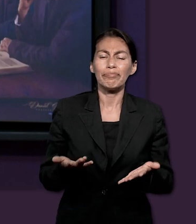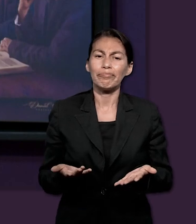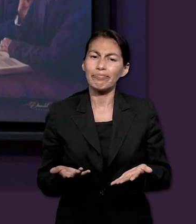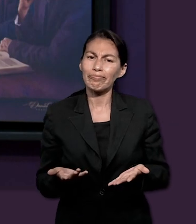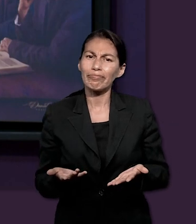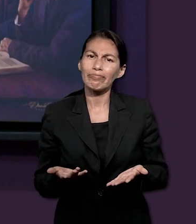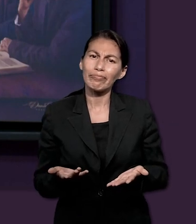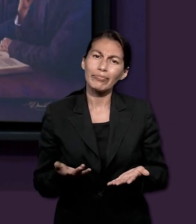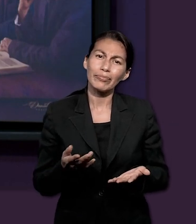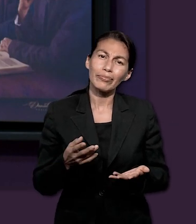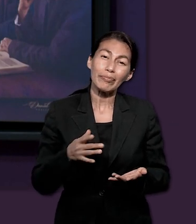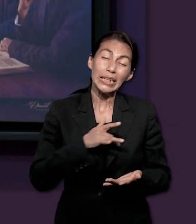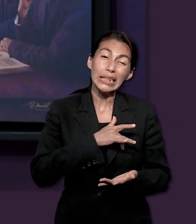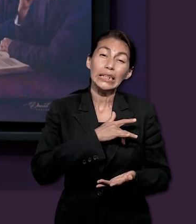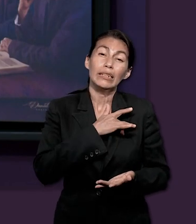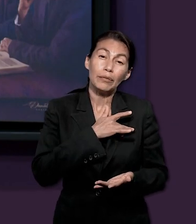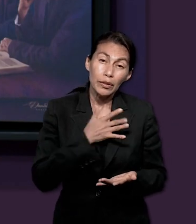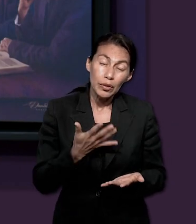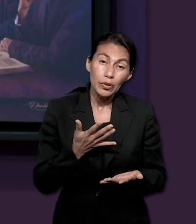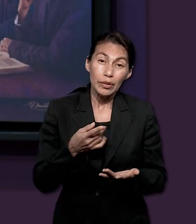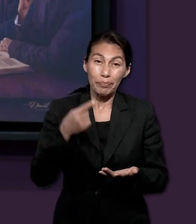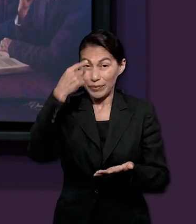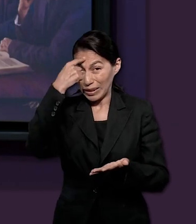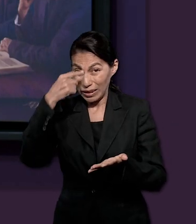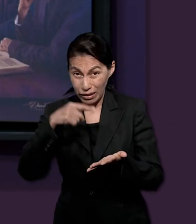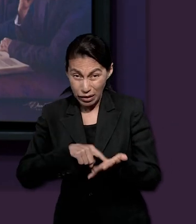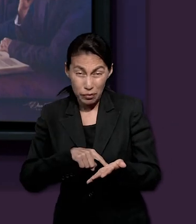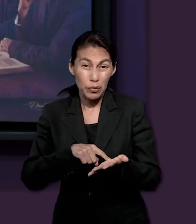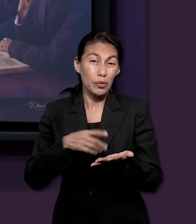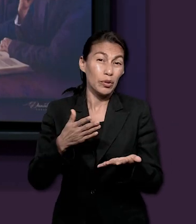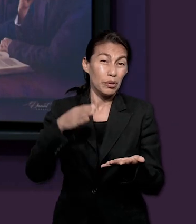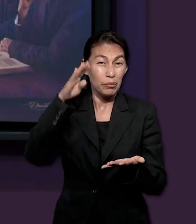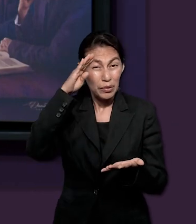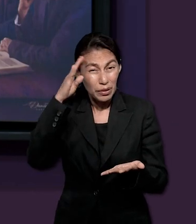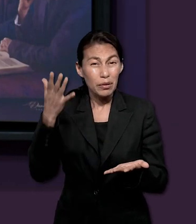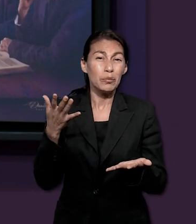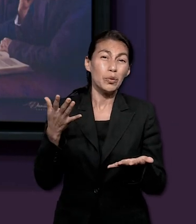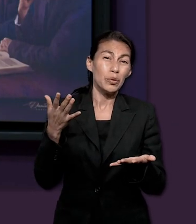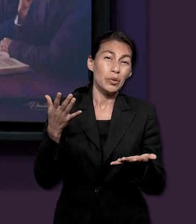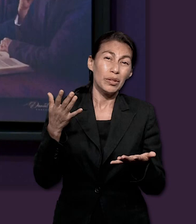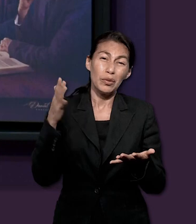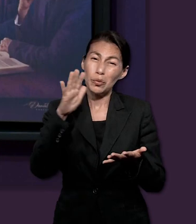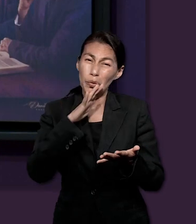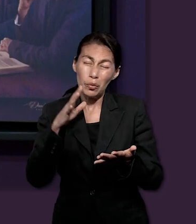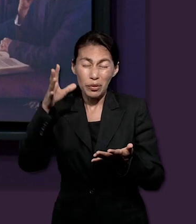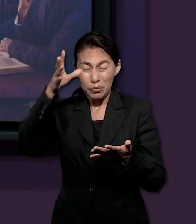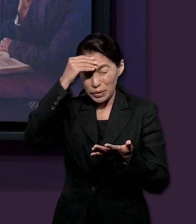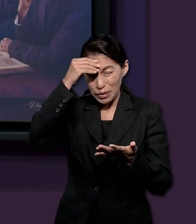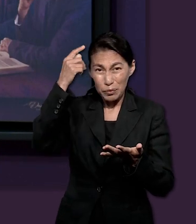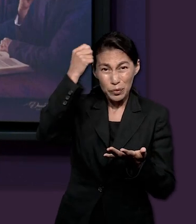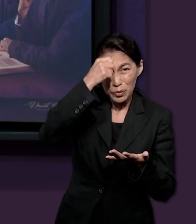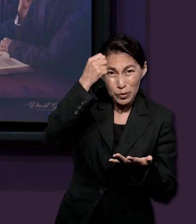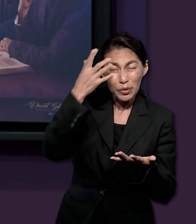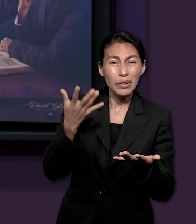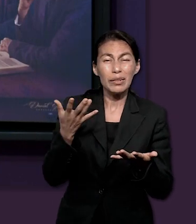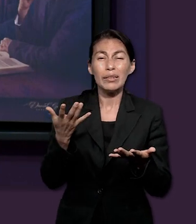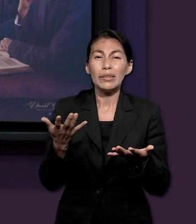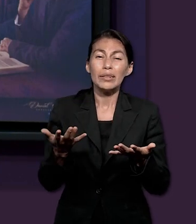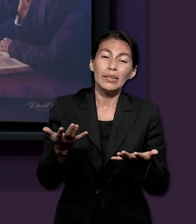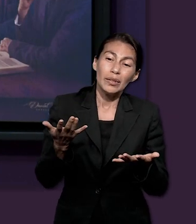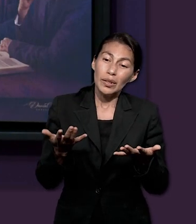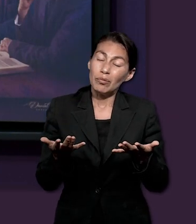ocasiones, el tema de los sentimientos, de lo que creemos, de las teologías que